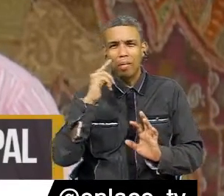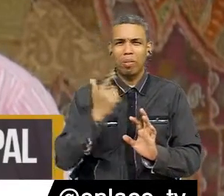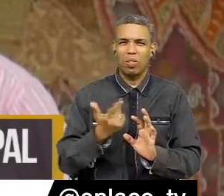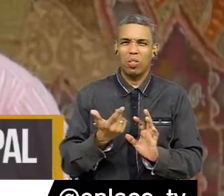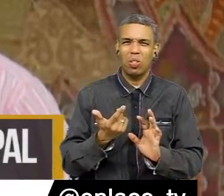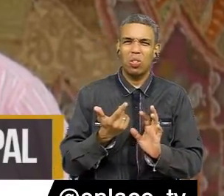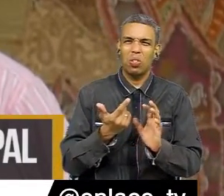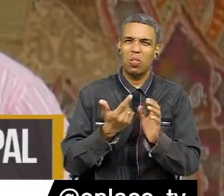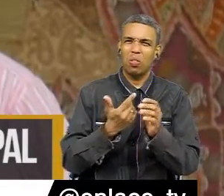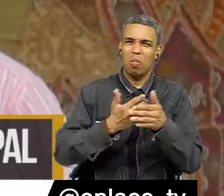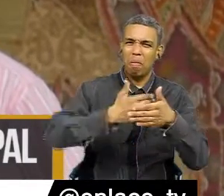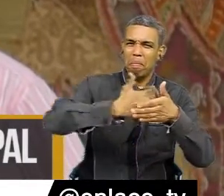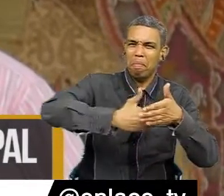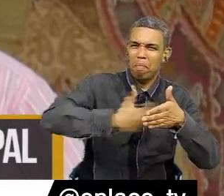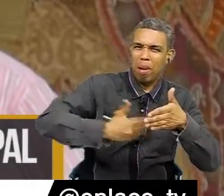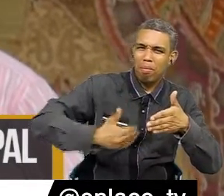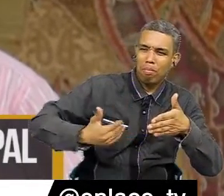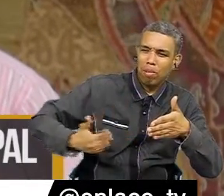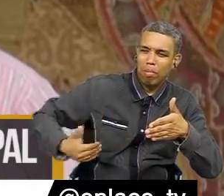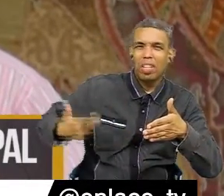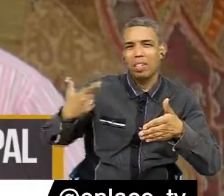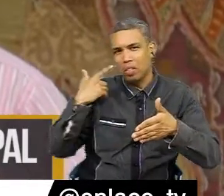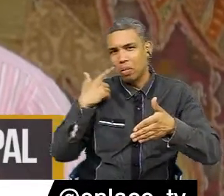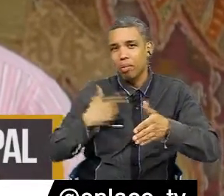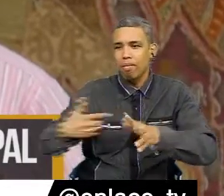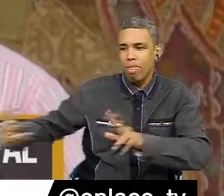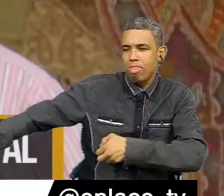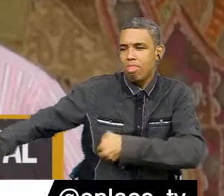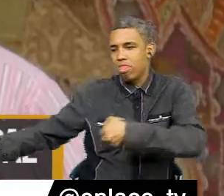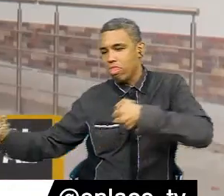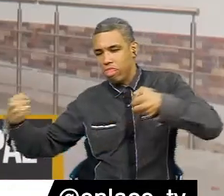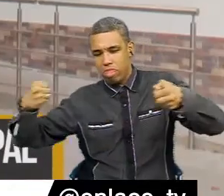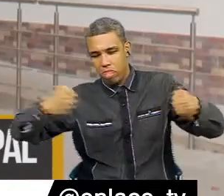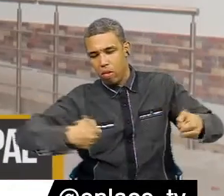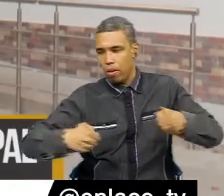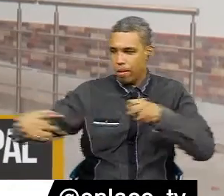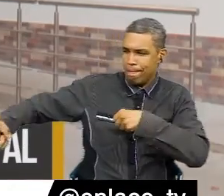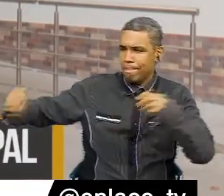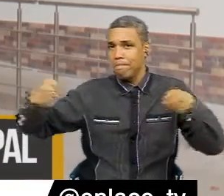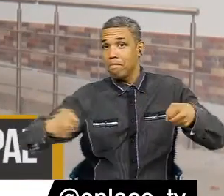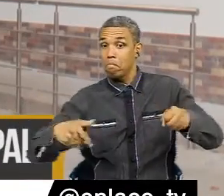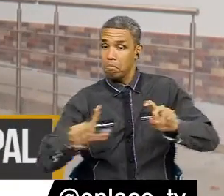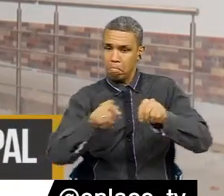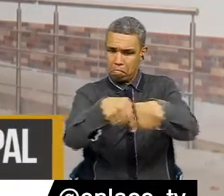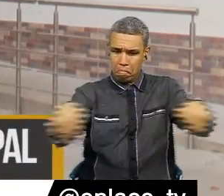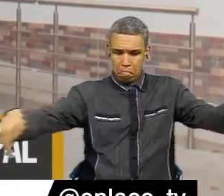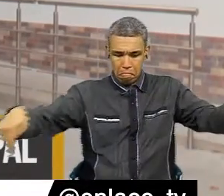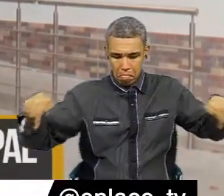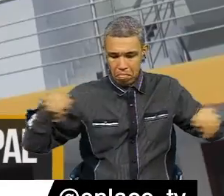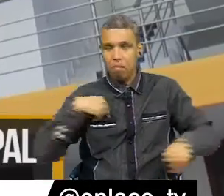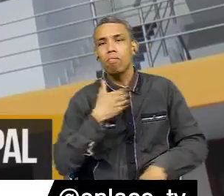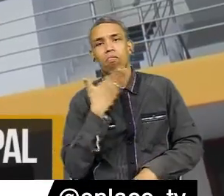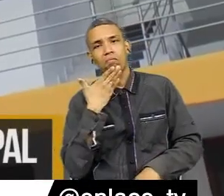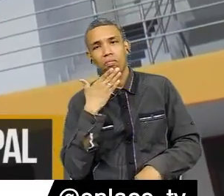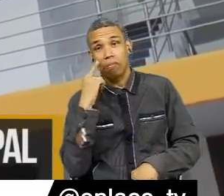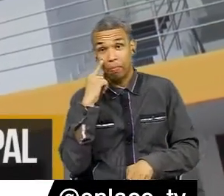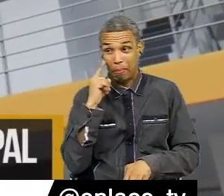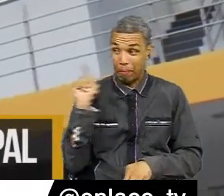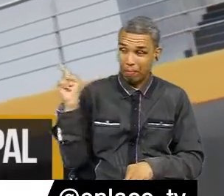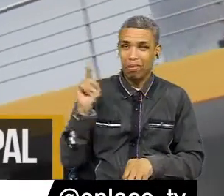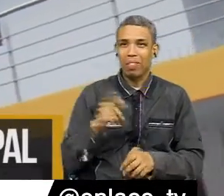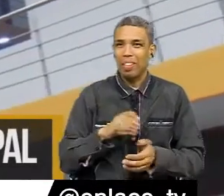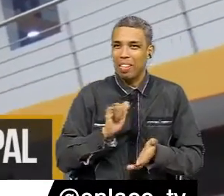pero contentos porque las instalaciones son bien bonitas, bien cómodas. En estas nuevas y modernas áreas se prestarán los diferentes servicios